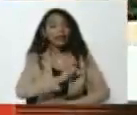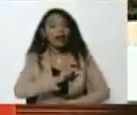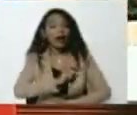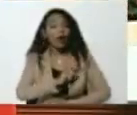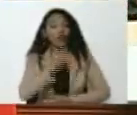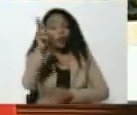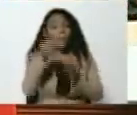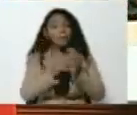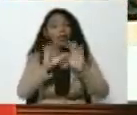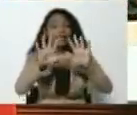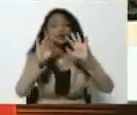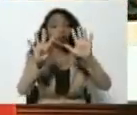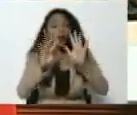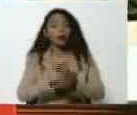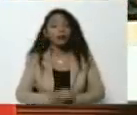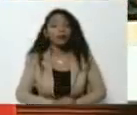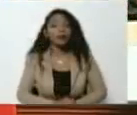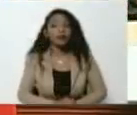...23 de enero de 2019...